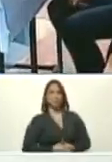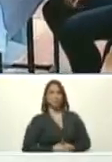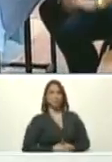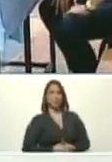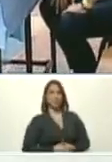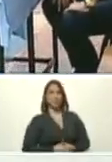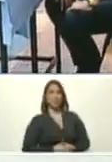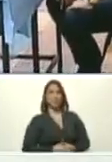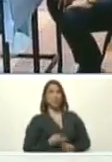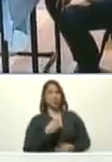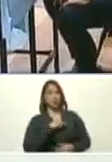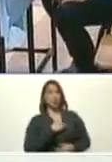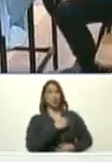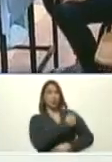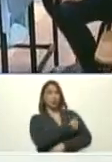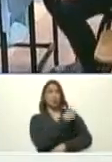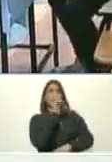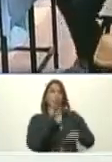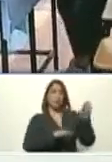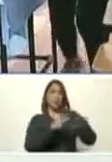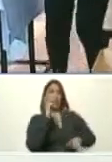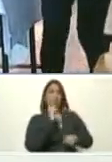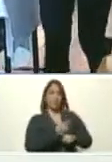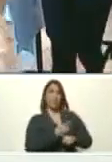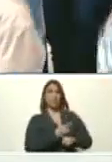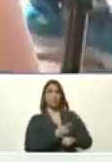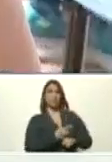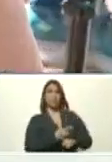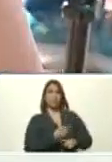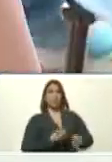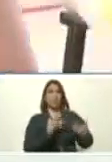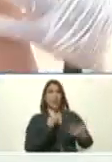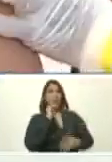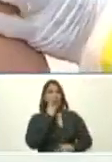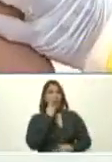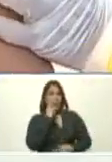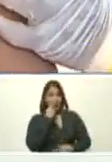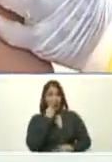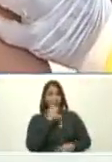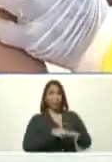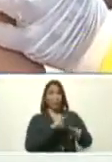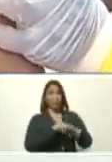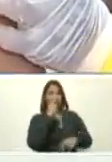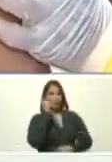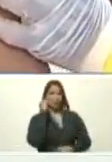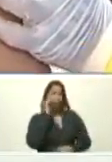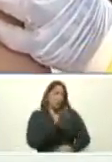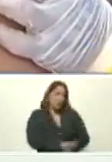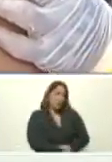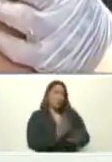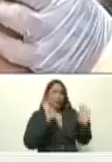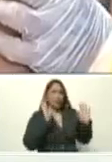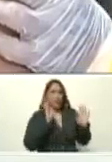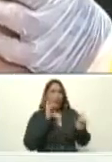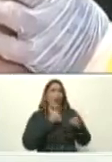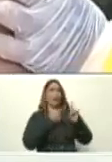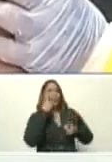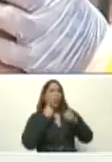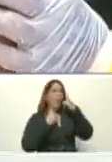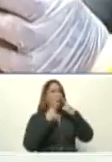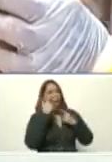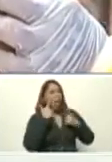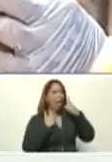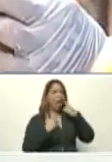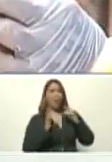bueno, llegamos a vacunar y a veces tenemos que inclusive llevarle su caramelito a los niños porque, bueno, son pequeñitos, pues, se ponen a llorar.